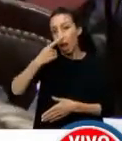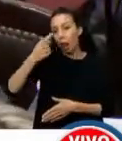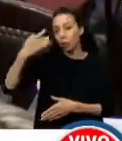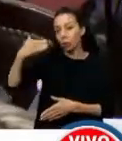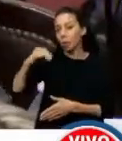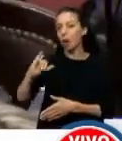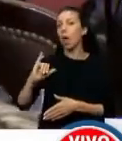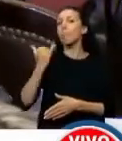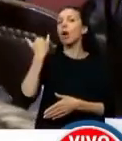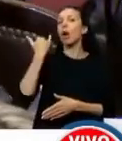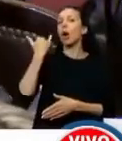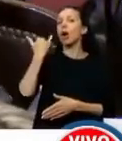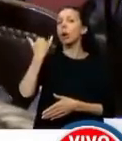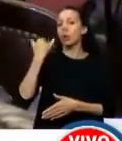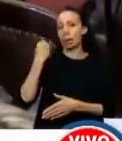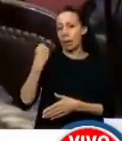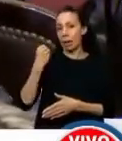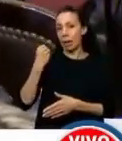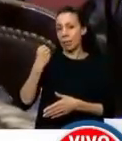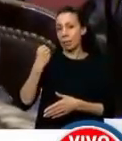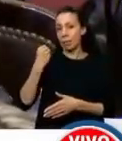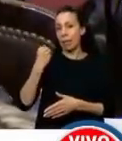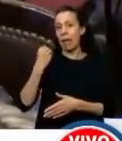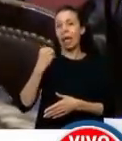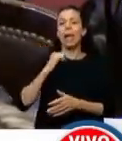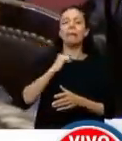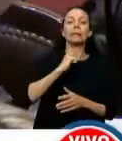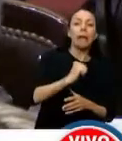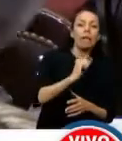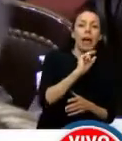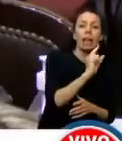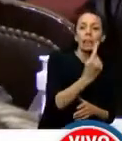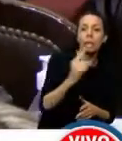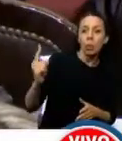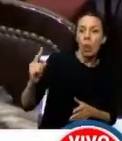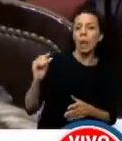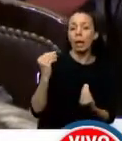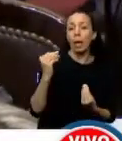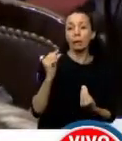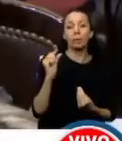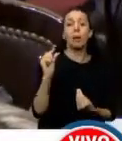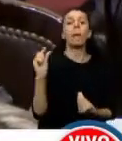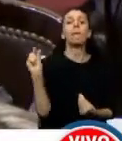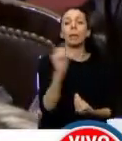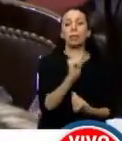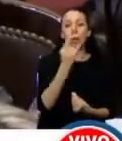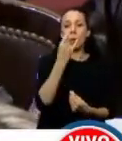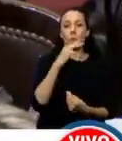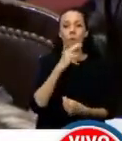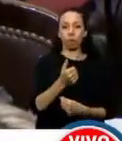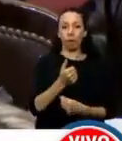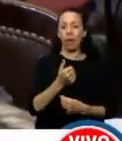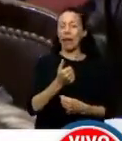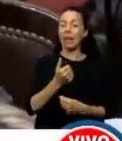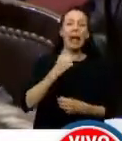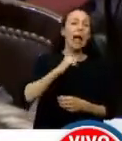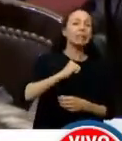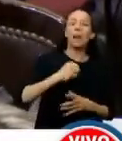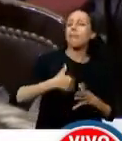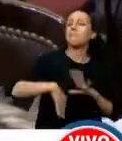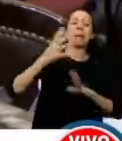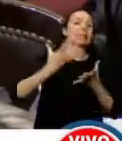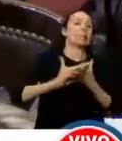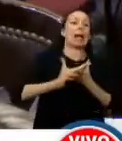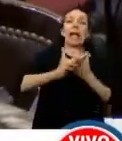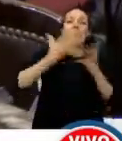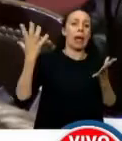siempre solidarizarnos. Para nosotros no está bueno que esto suceda, pero también hay que tomar dimensiones de lo